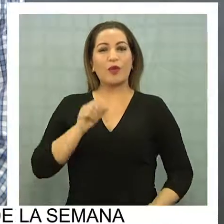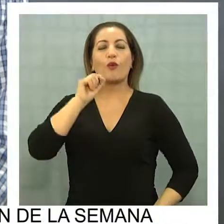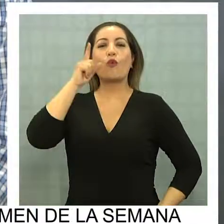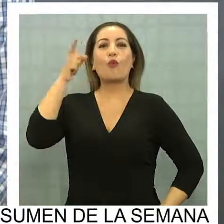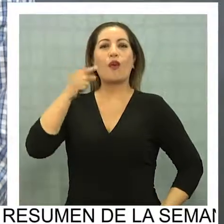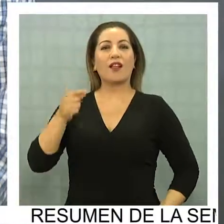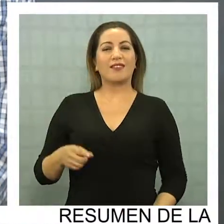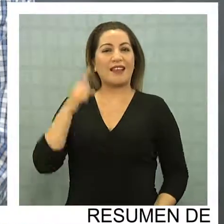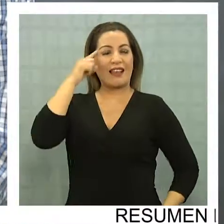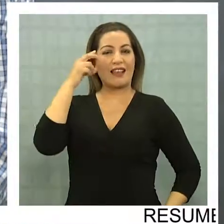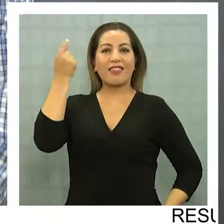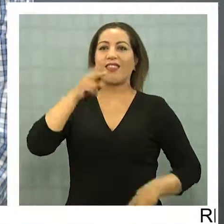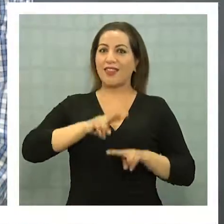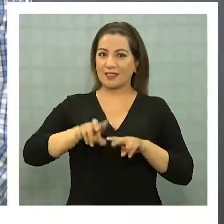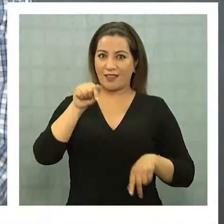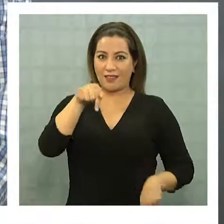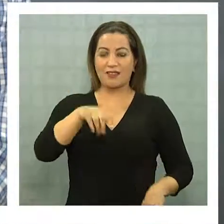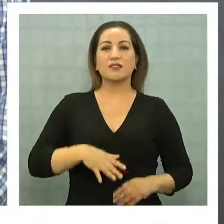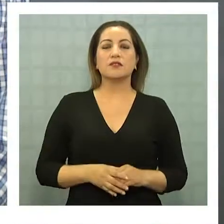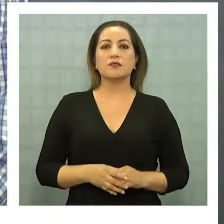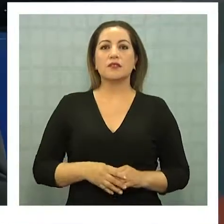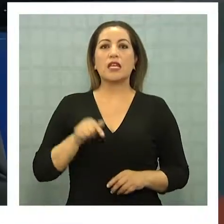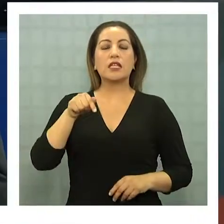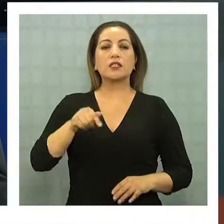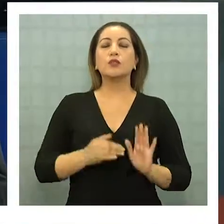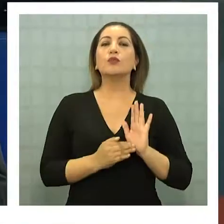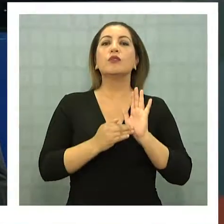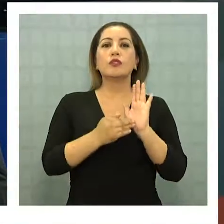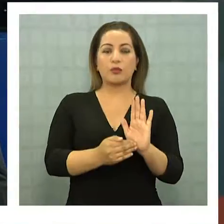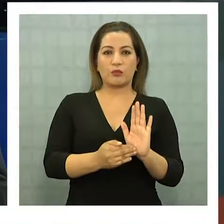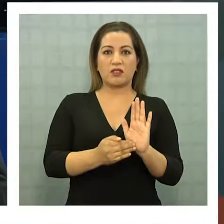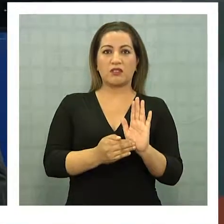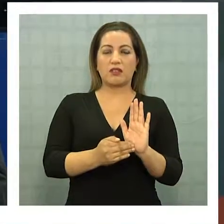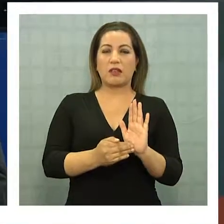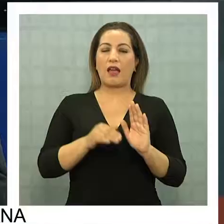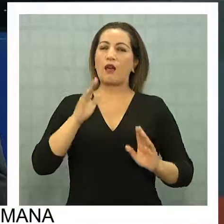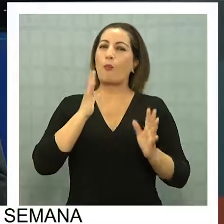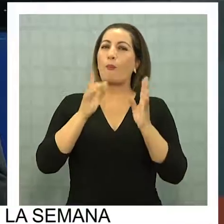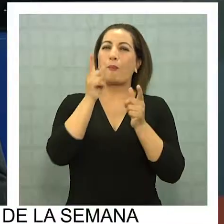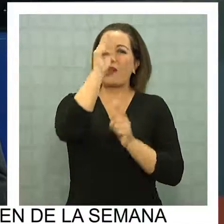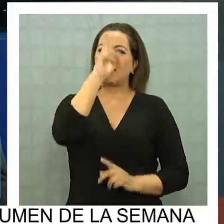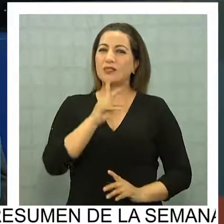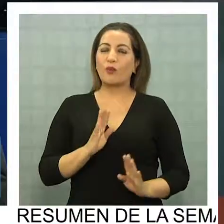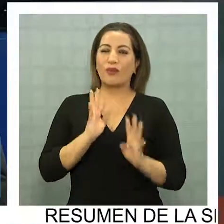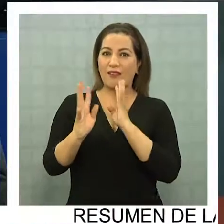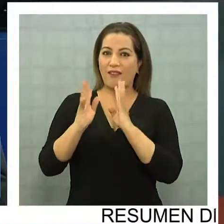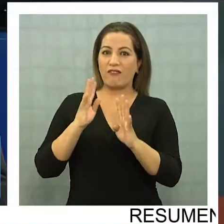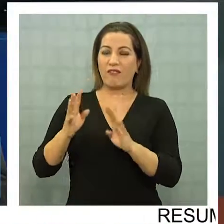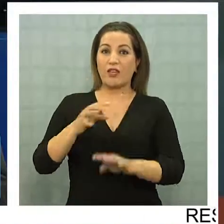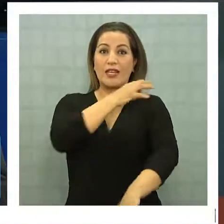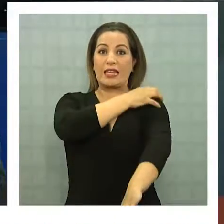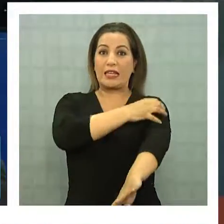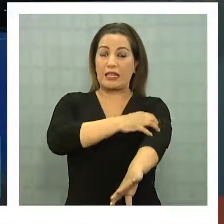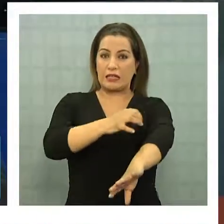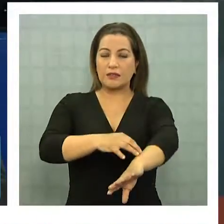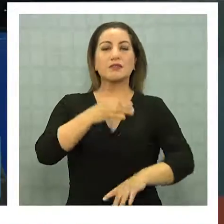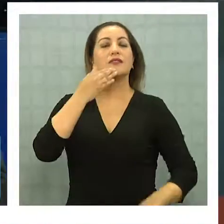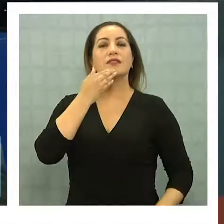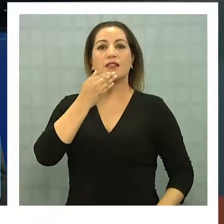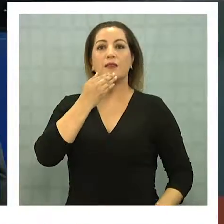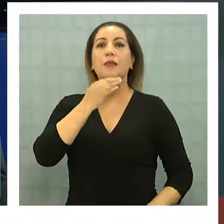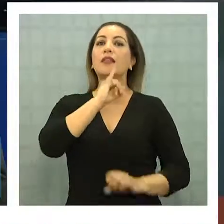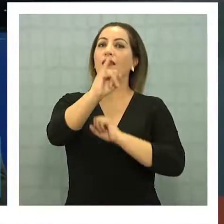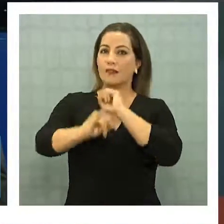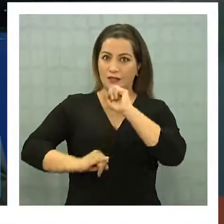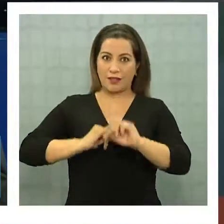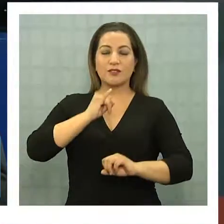la motivación de realizar esto. Claro, esto es una exposición itinerante, va por las distintas regiones del país y también a